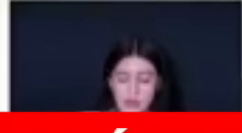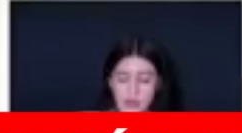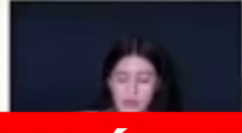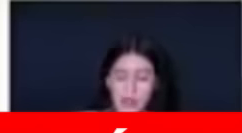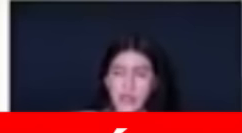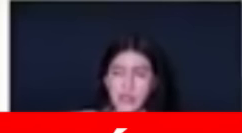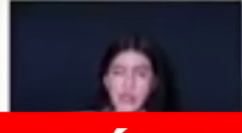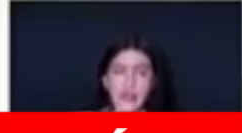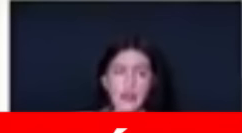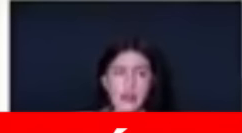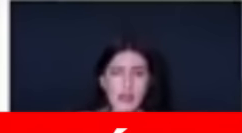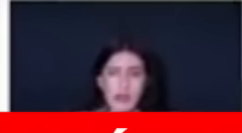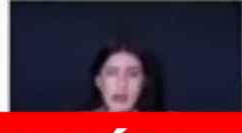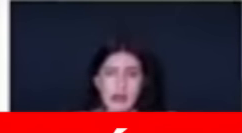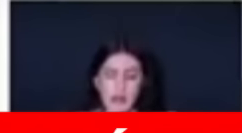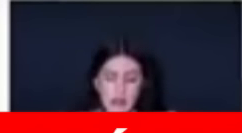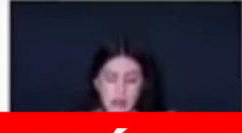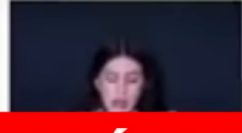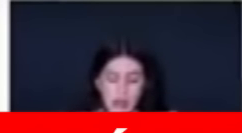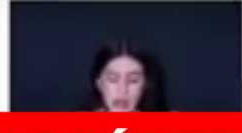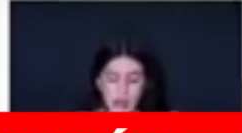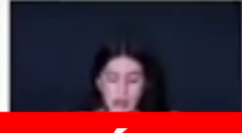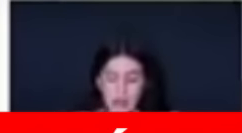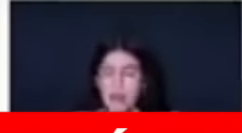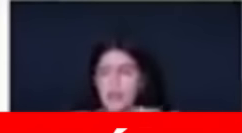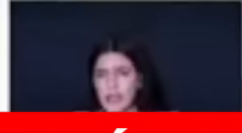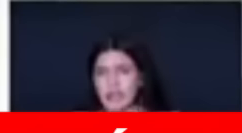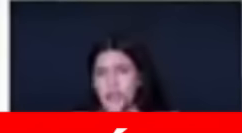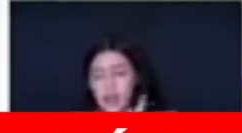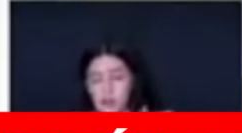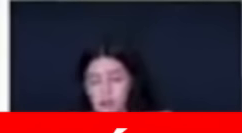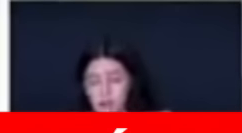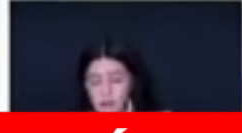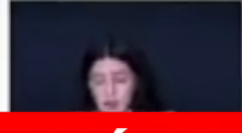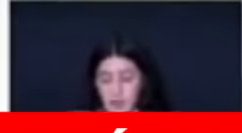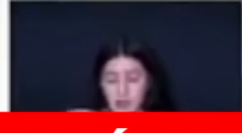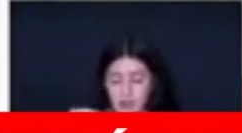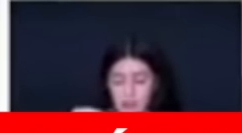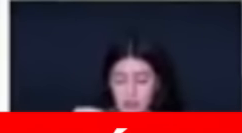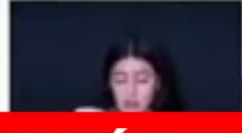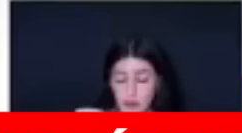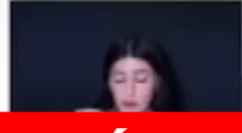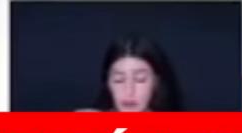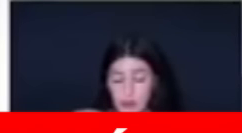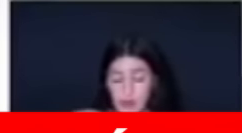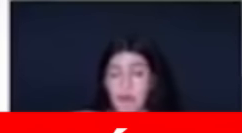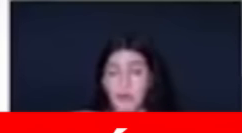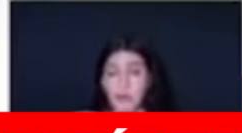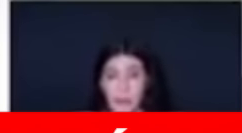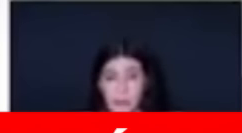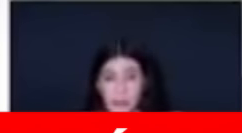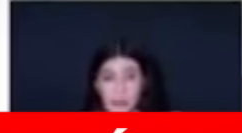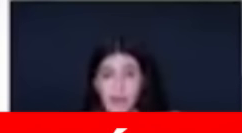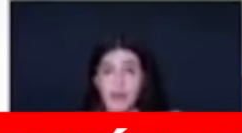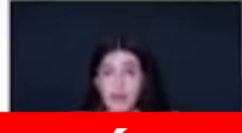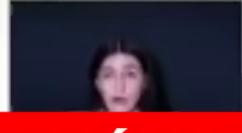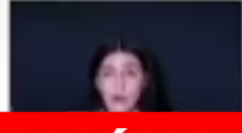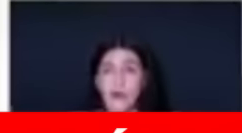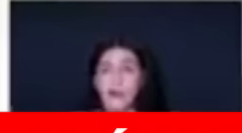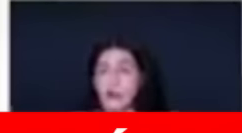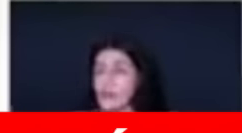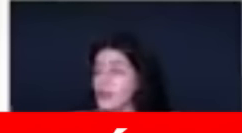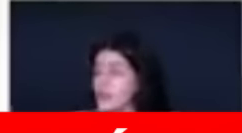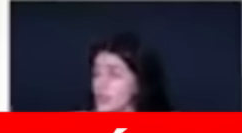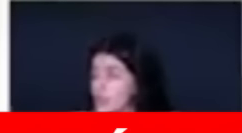con el narco y eso ya de por sí era muy grave, pero el gobierno era quien seguía teniendo el control.